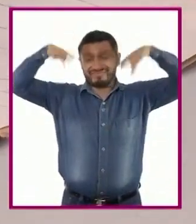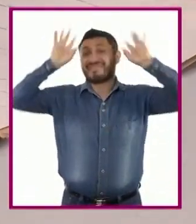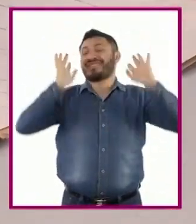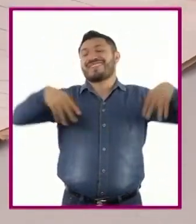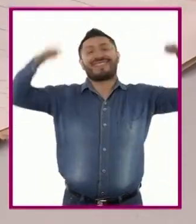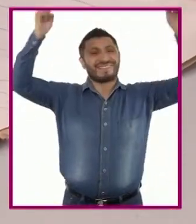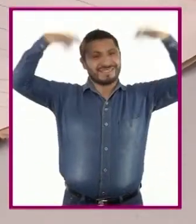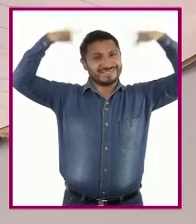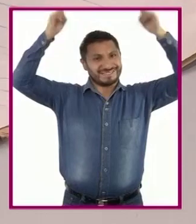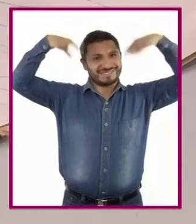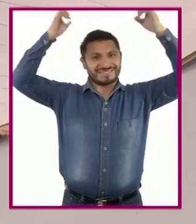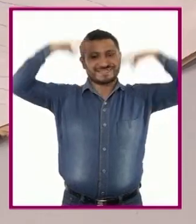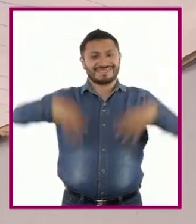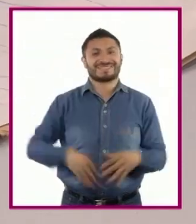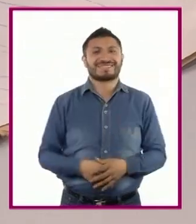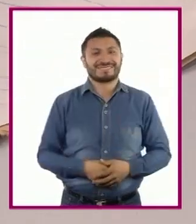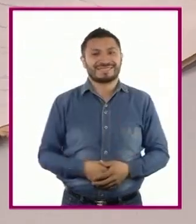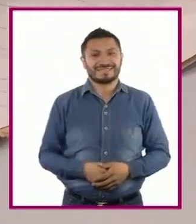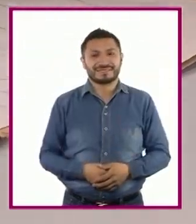llovió.